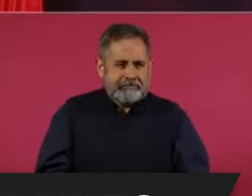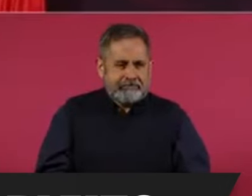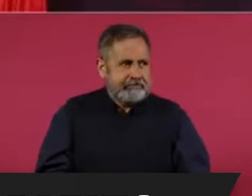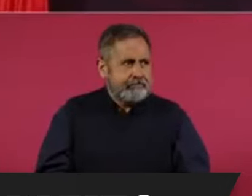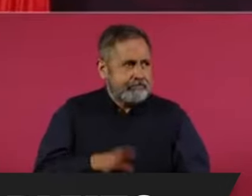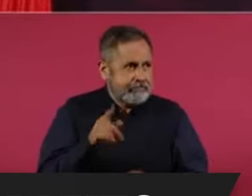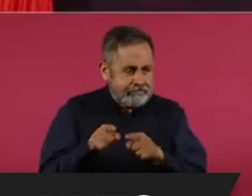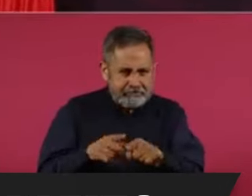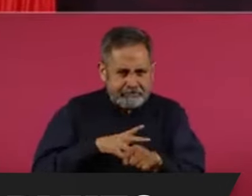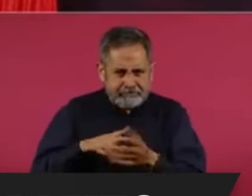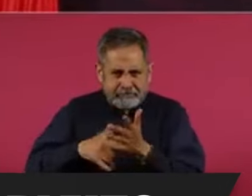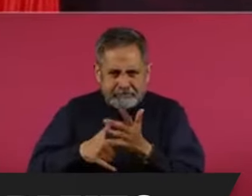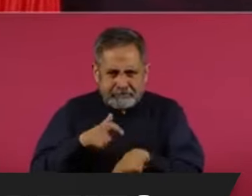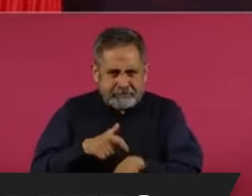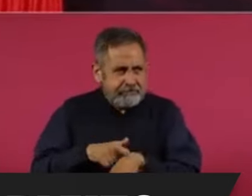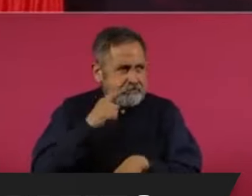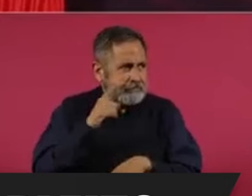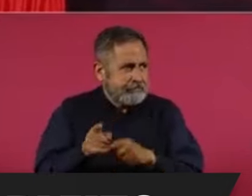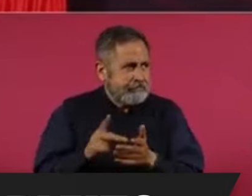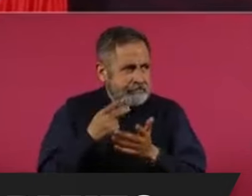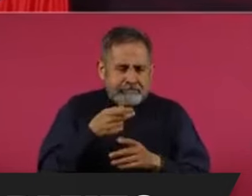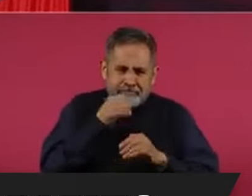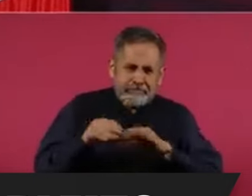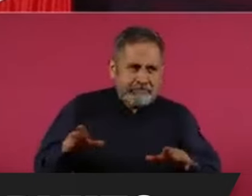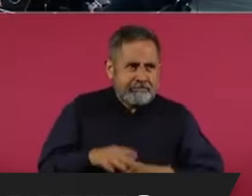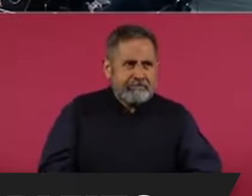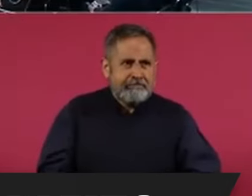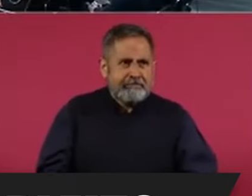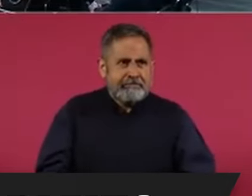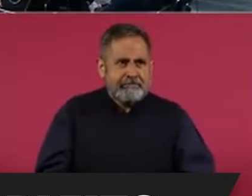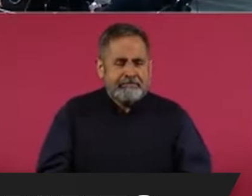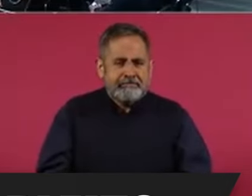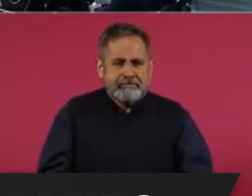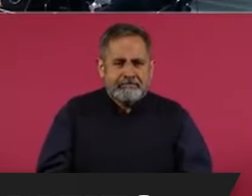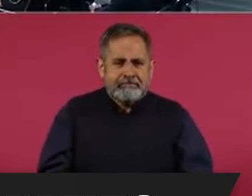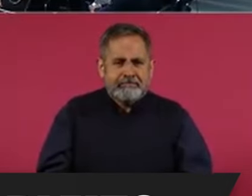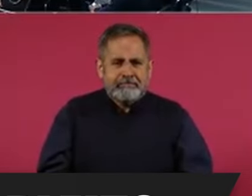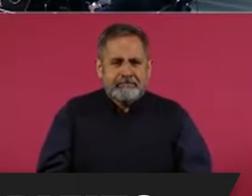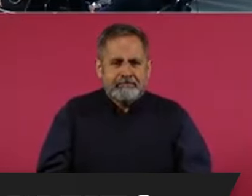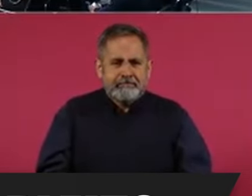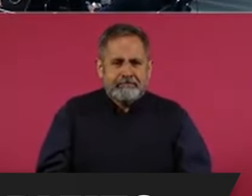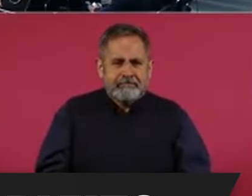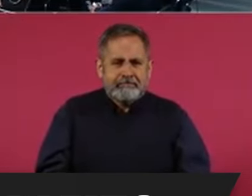¿y no tienes ahí la hora para que la repitas? Sí, es la que di, pero dice que